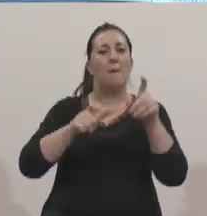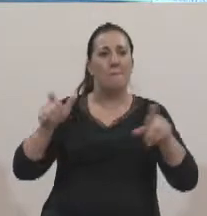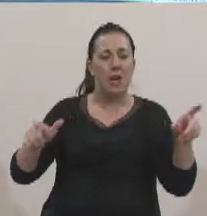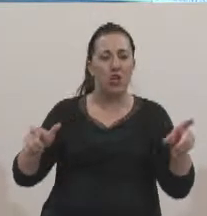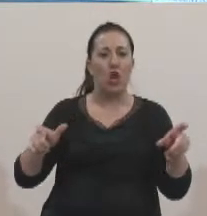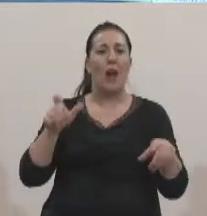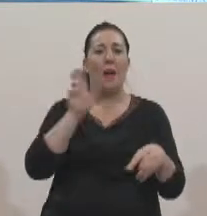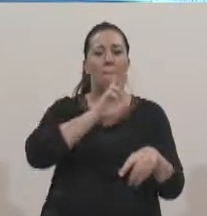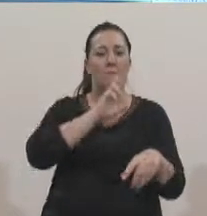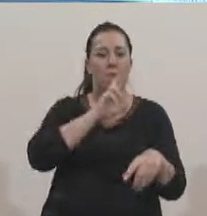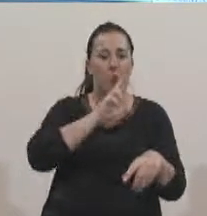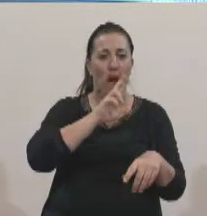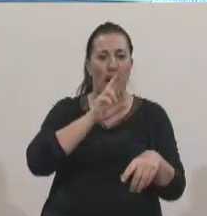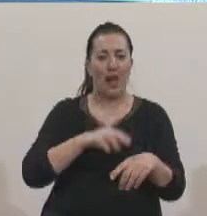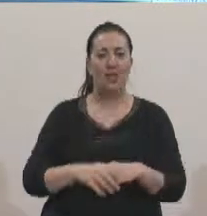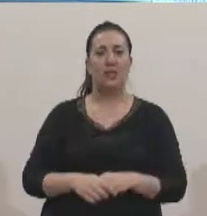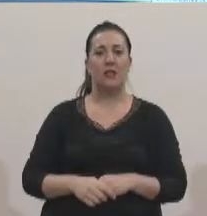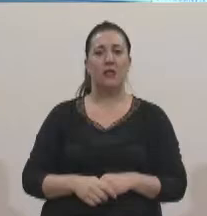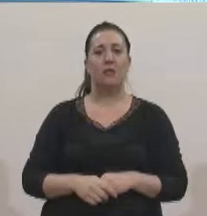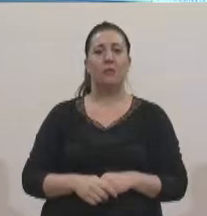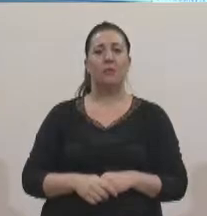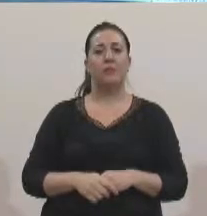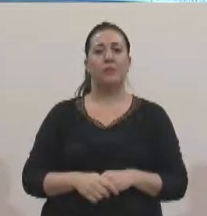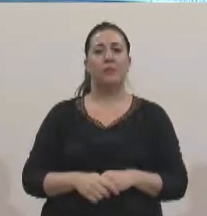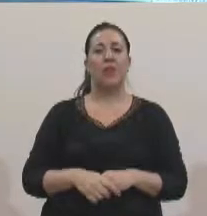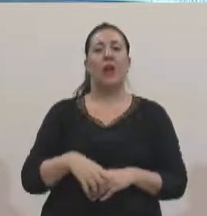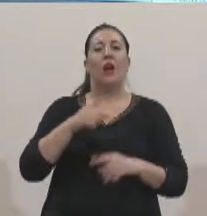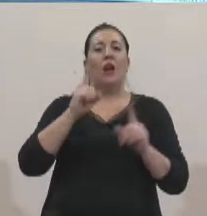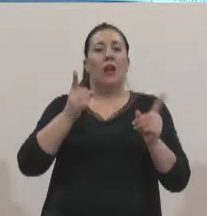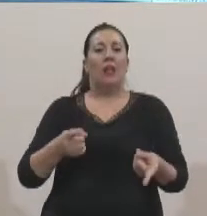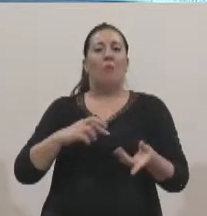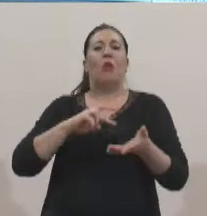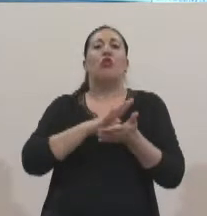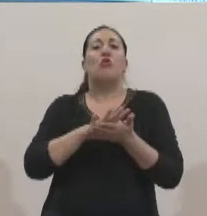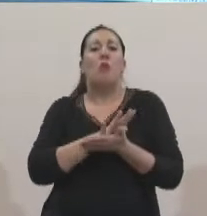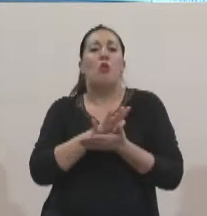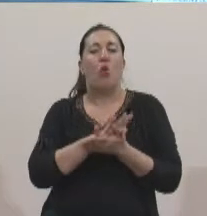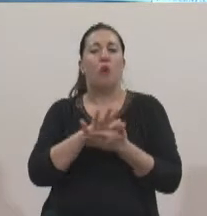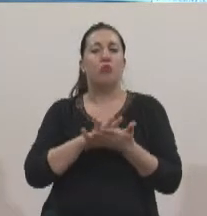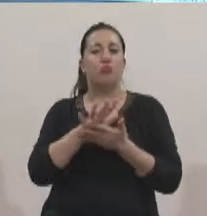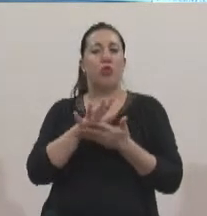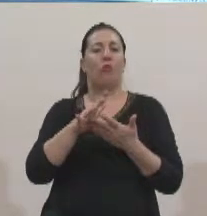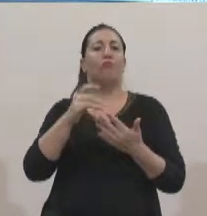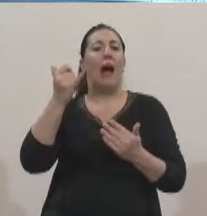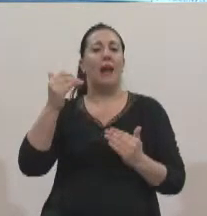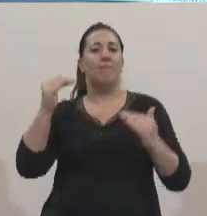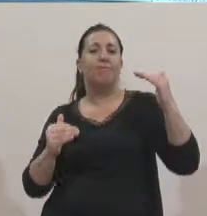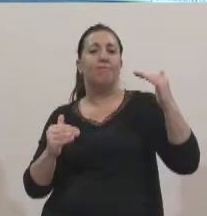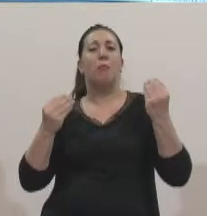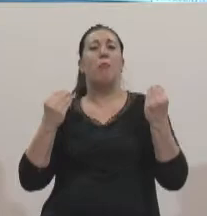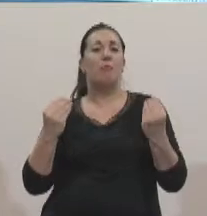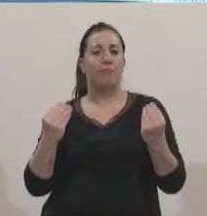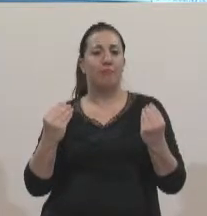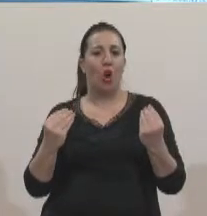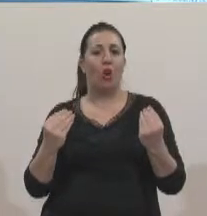mujeres, ni mucho menos va a promover la corresponsabilidad parental. ¿Por qué? Porque interrumpir